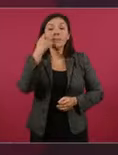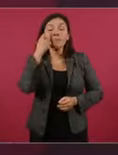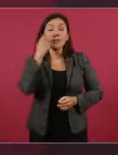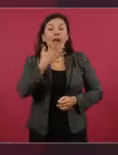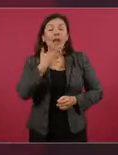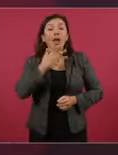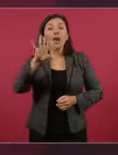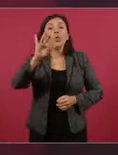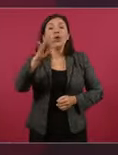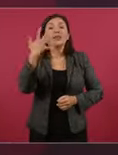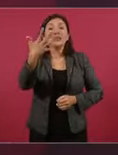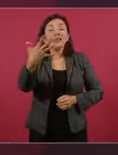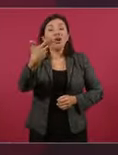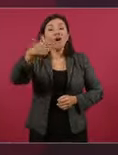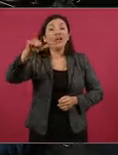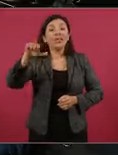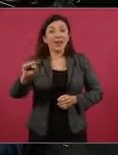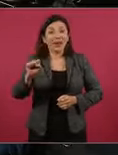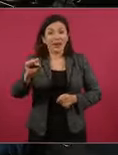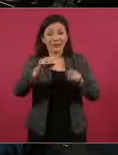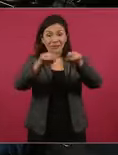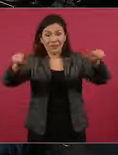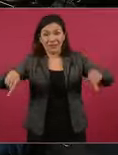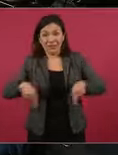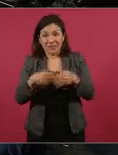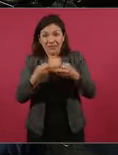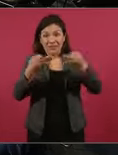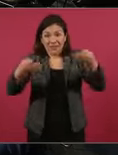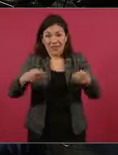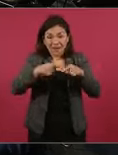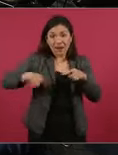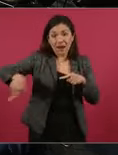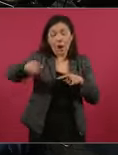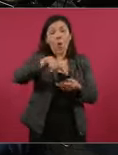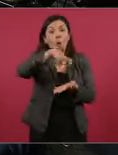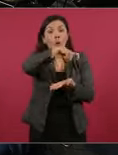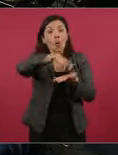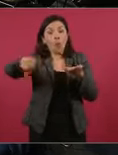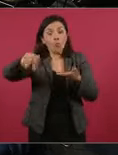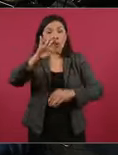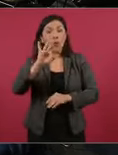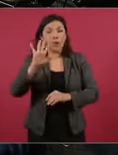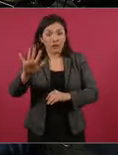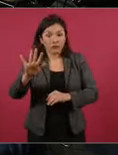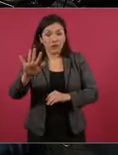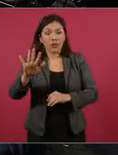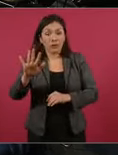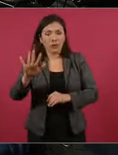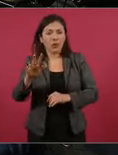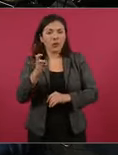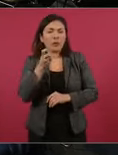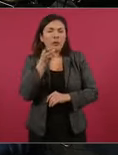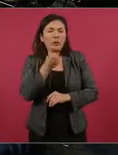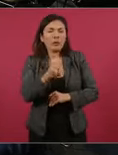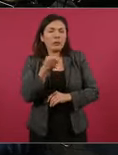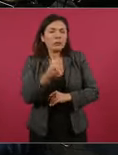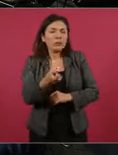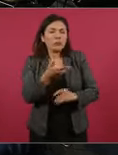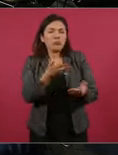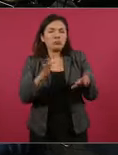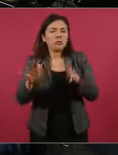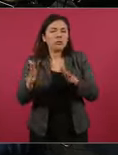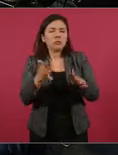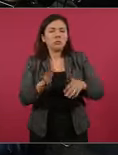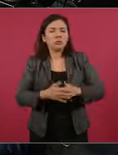no, 45 hectáreas. 45 hectáreas. Son como